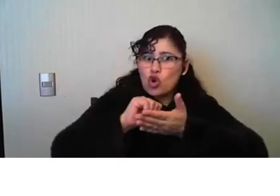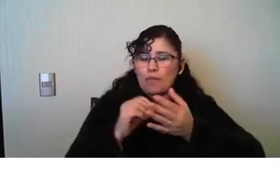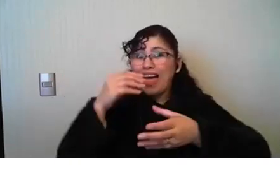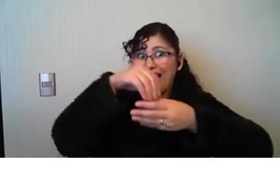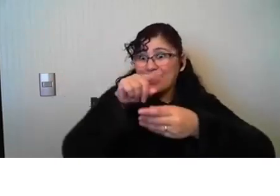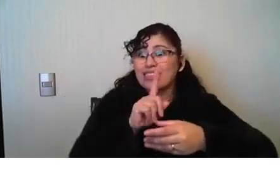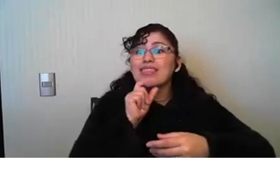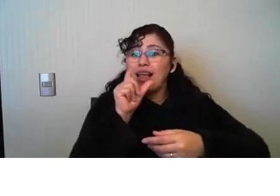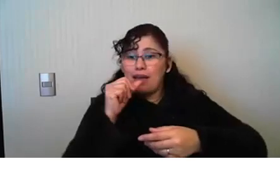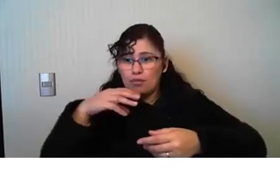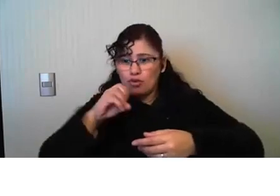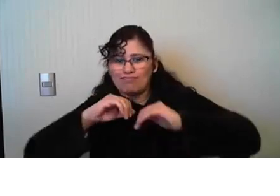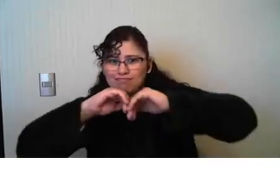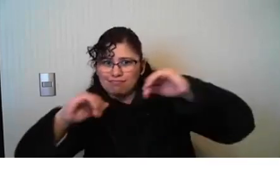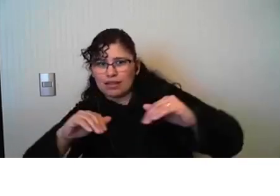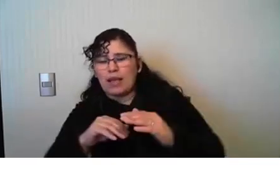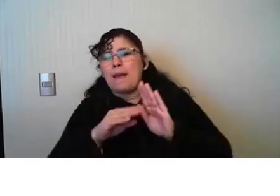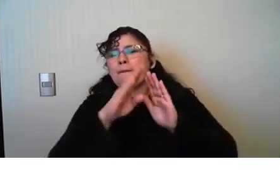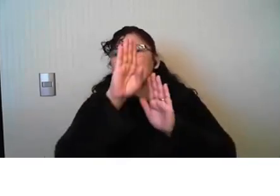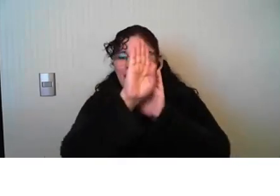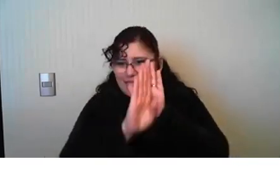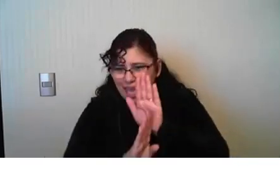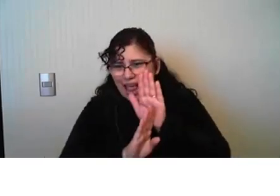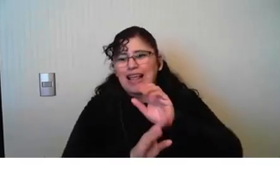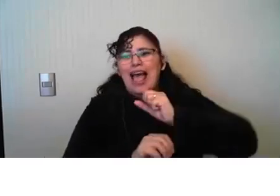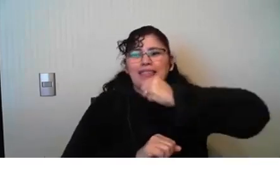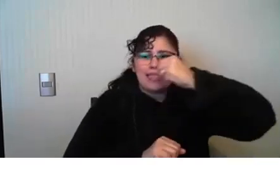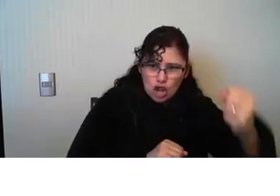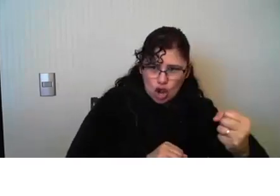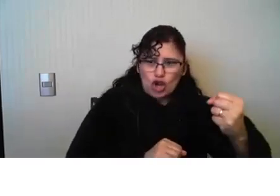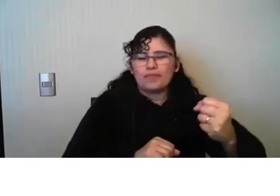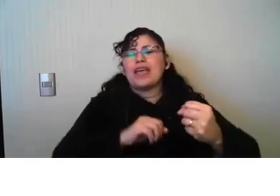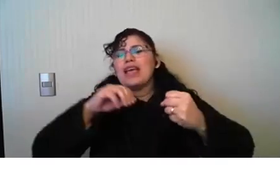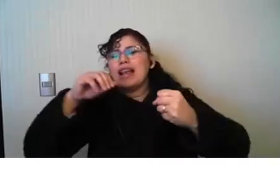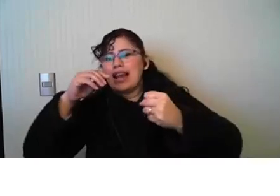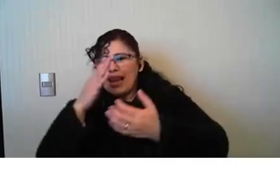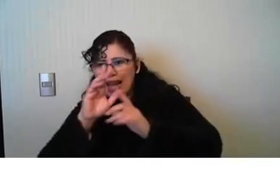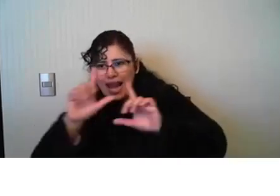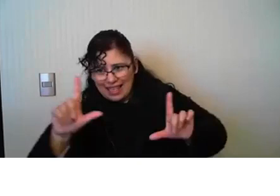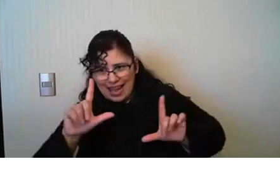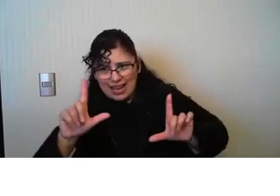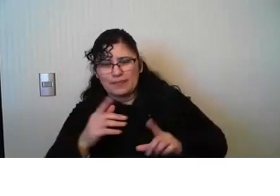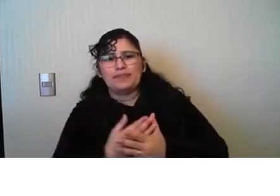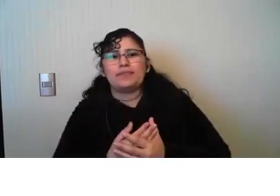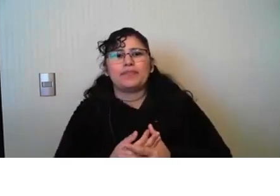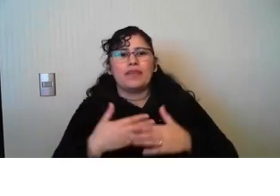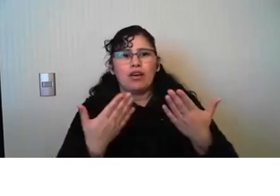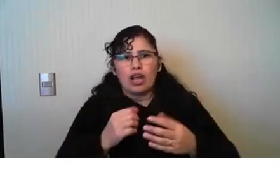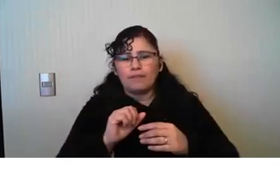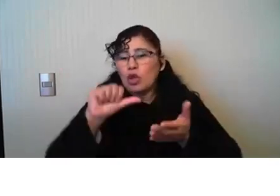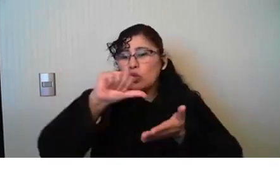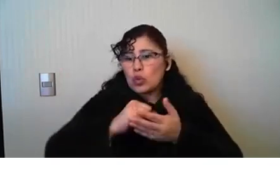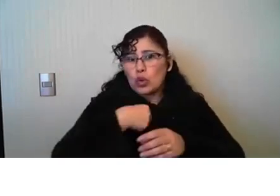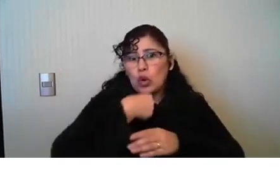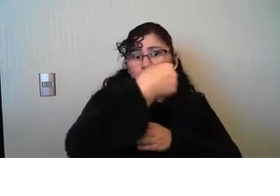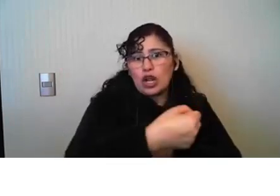son mediales, anteriores y laterales. En la parte anterior solamente un núcleo, el núcleo anterior. En la parte medial un par